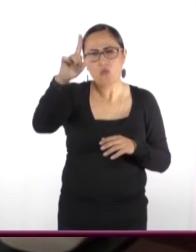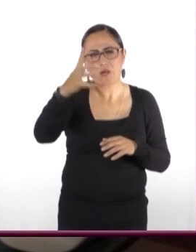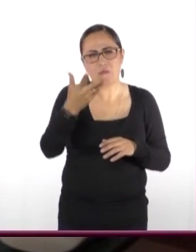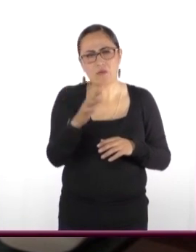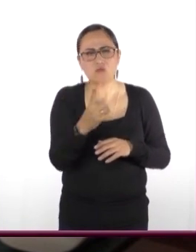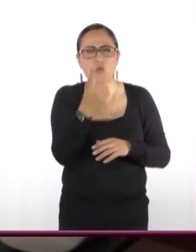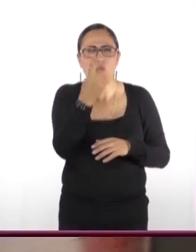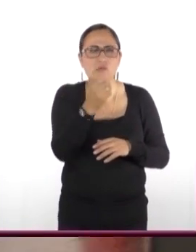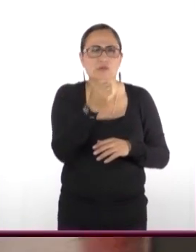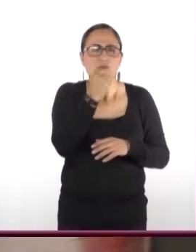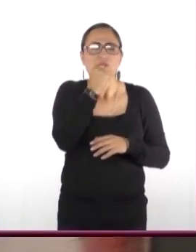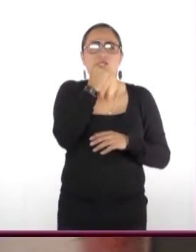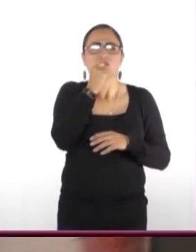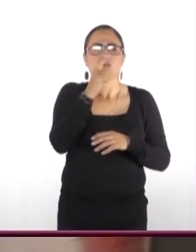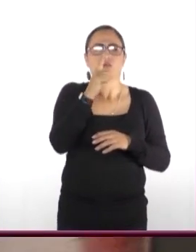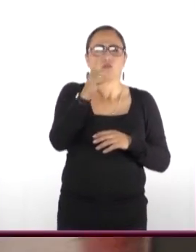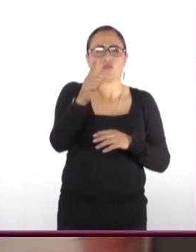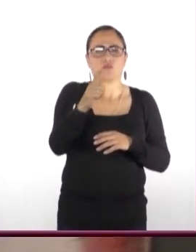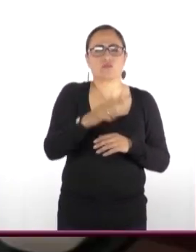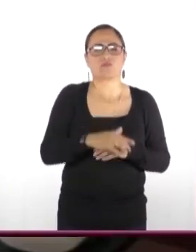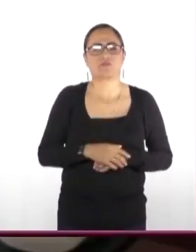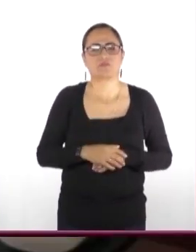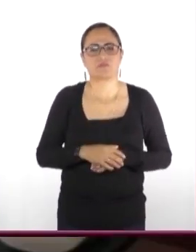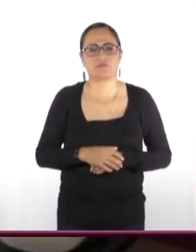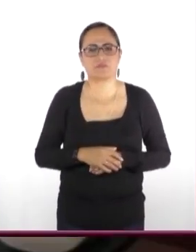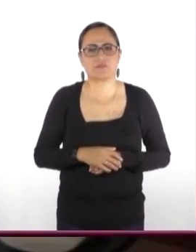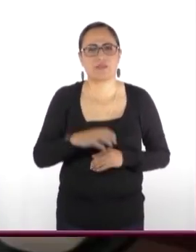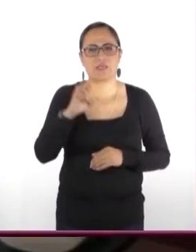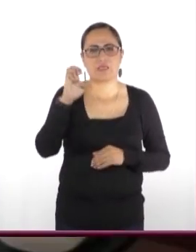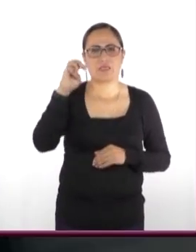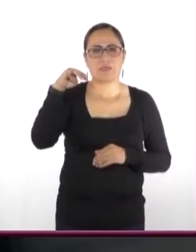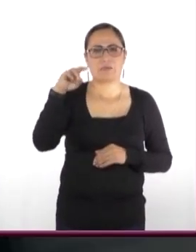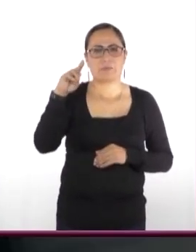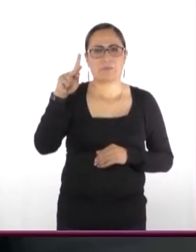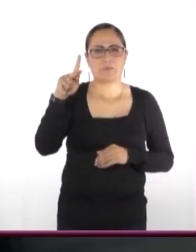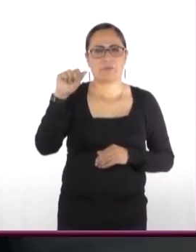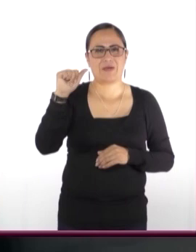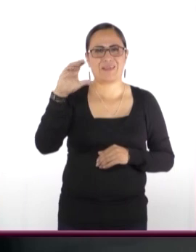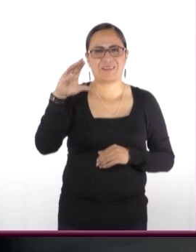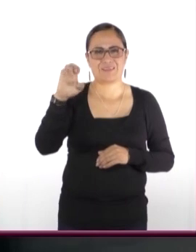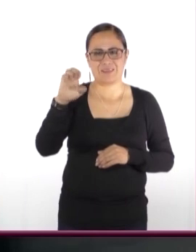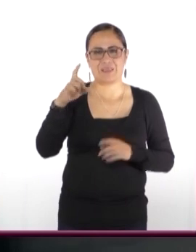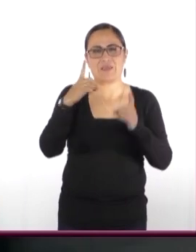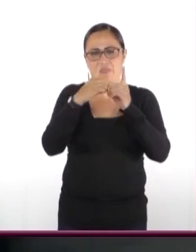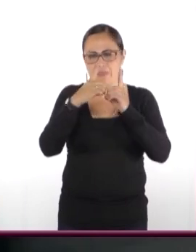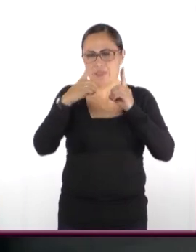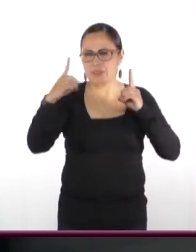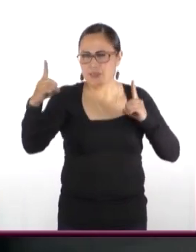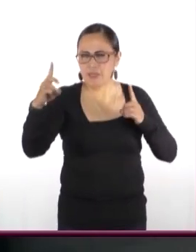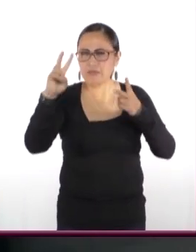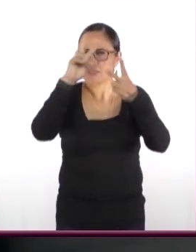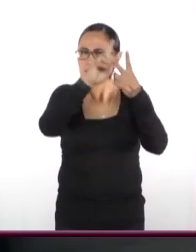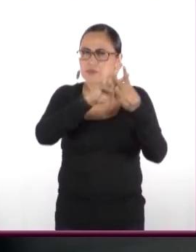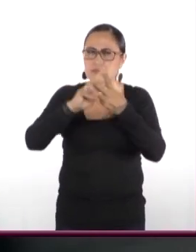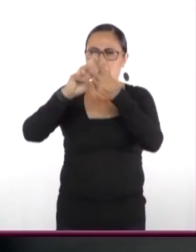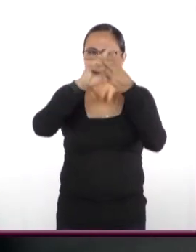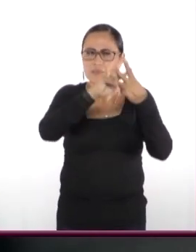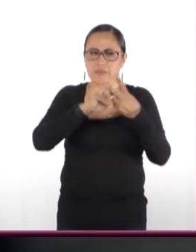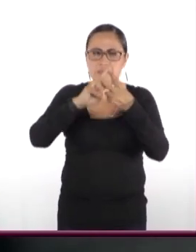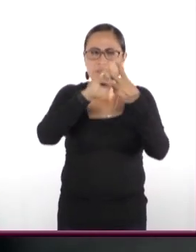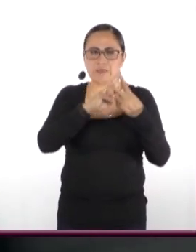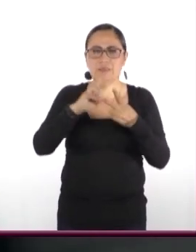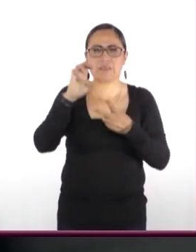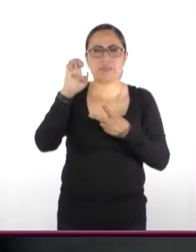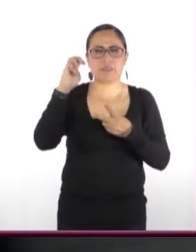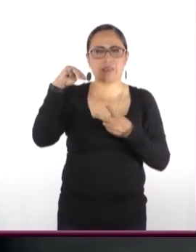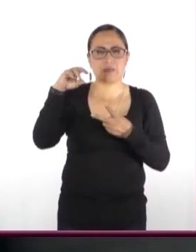segundo luz. ¿Y el parsec? Ok, el parsec es la manera de medir distancias a estrellas. El